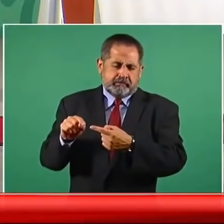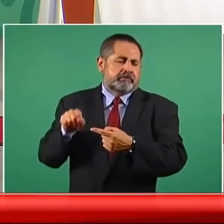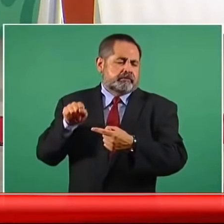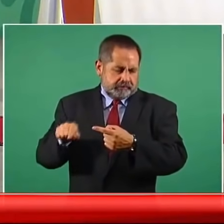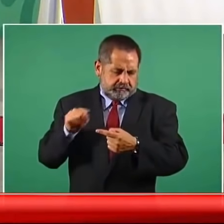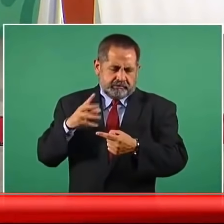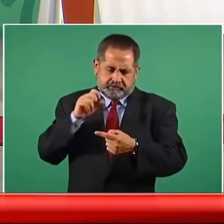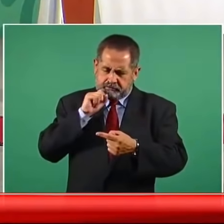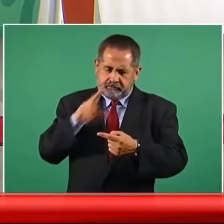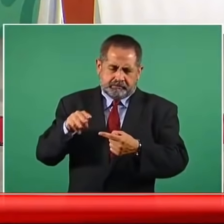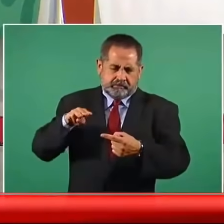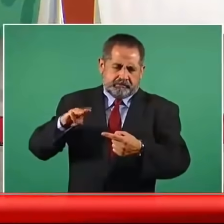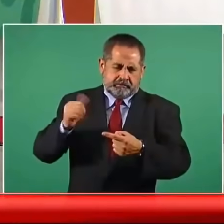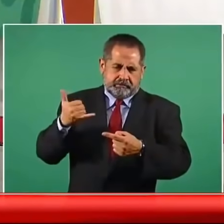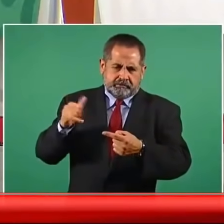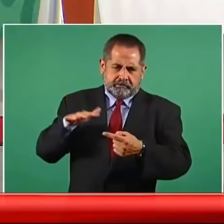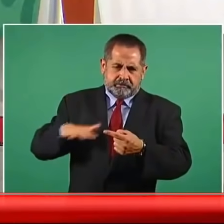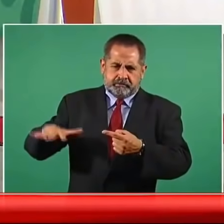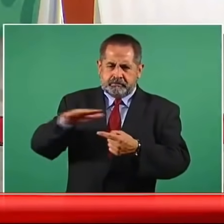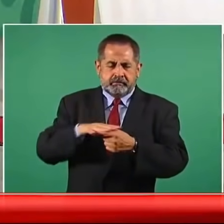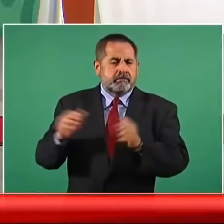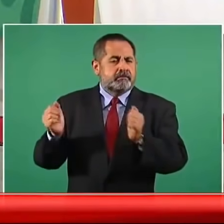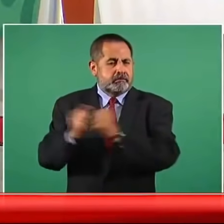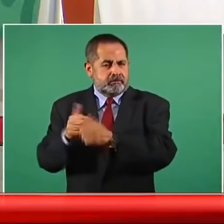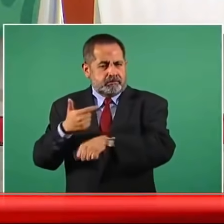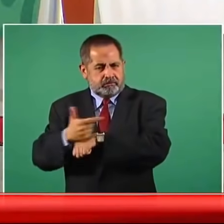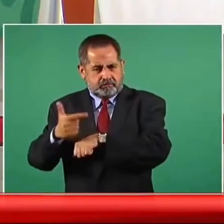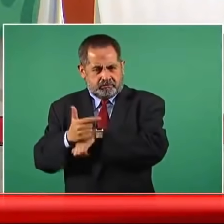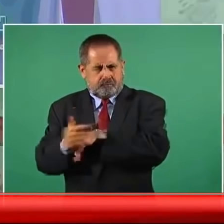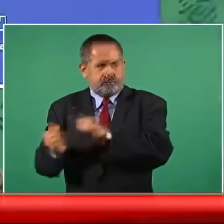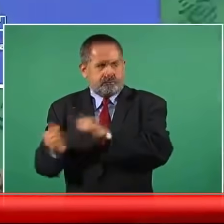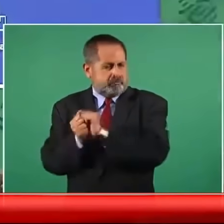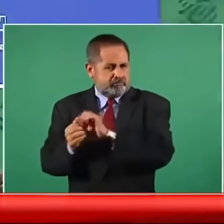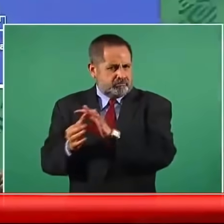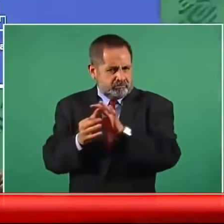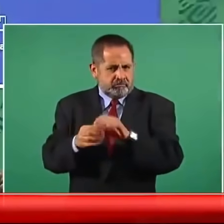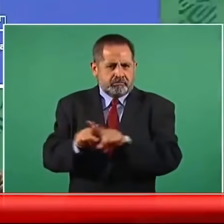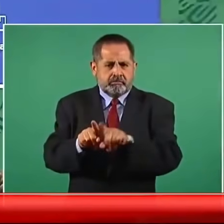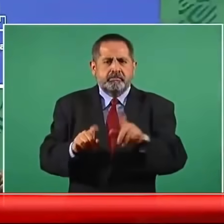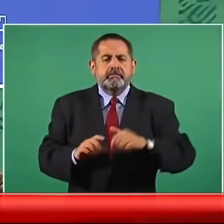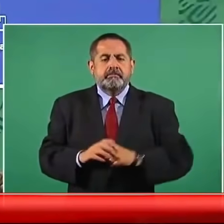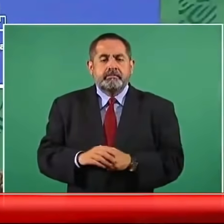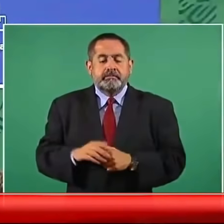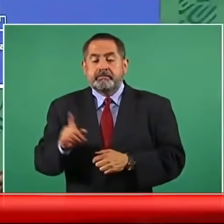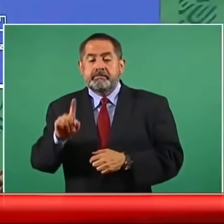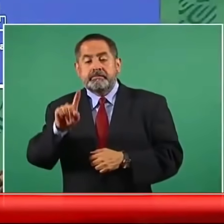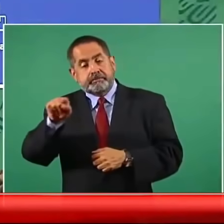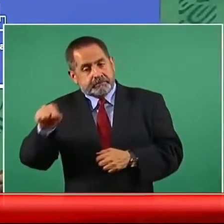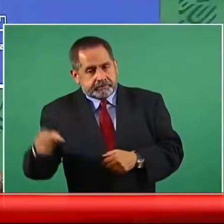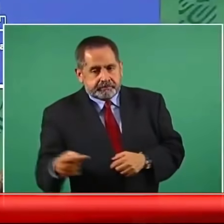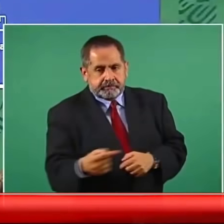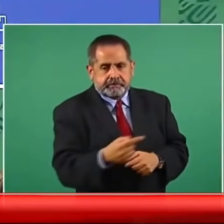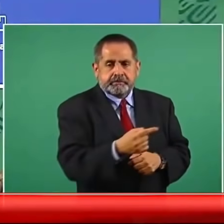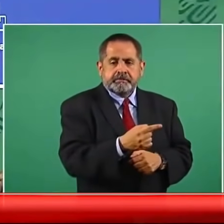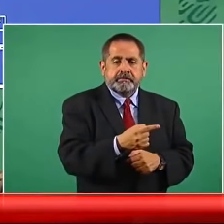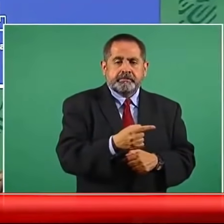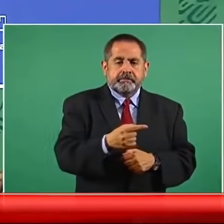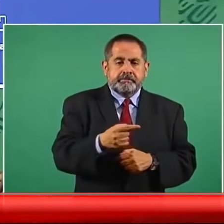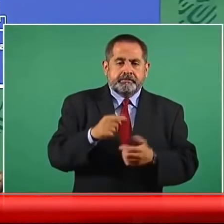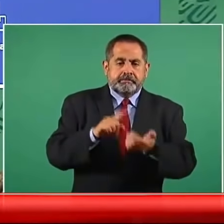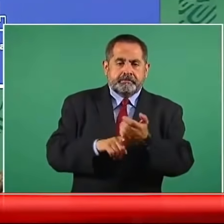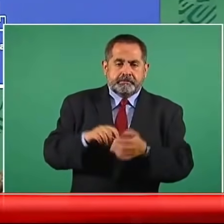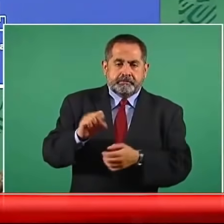maya, junto con Guatemala. Luego, aquí es